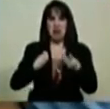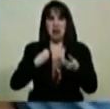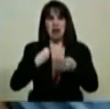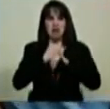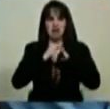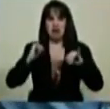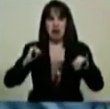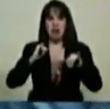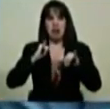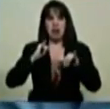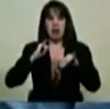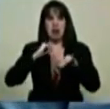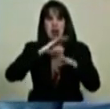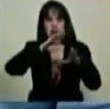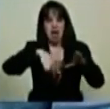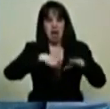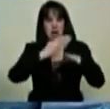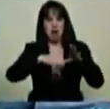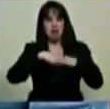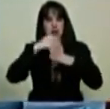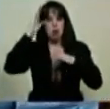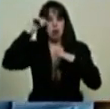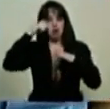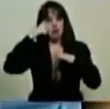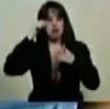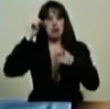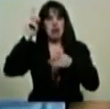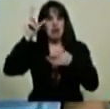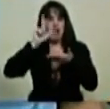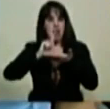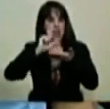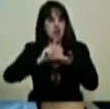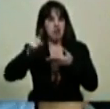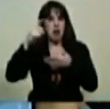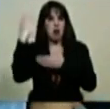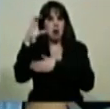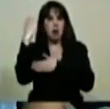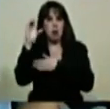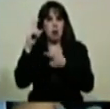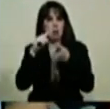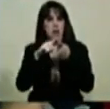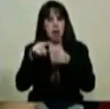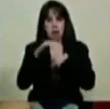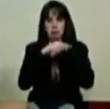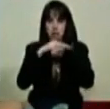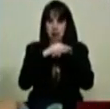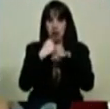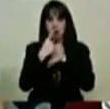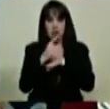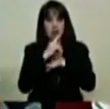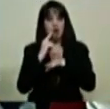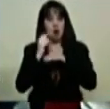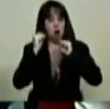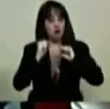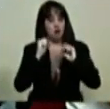en lima y más allá en colombia me perdono en esta expresión es fuerte